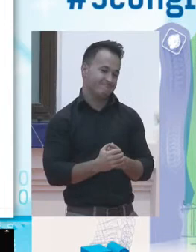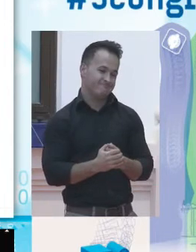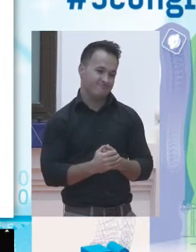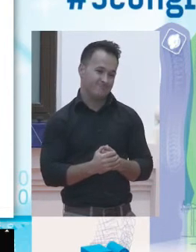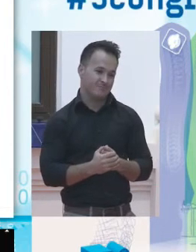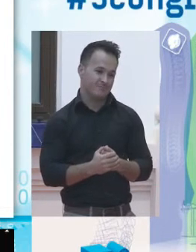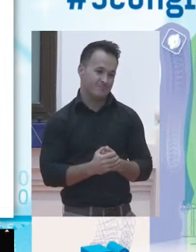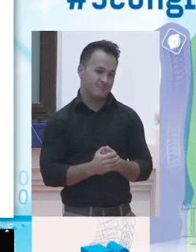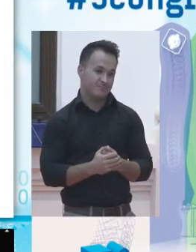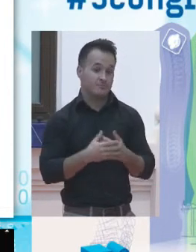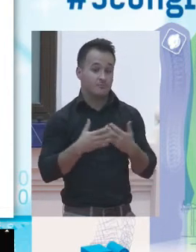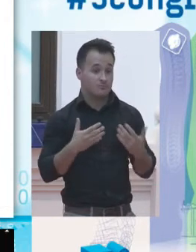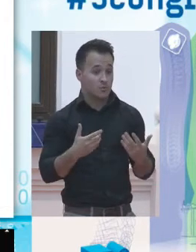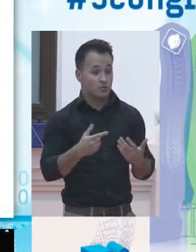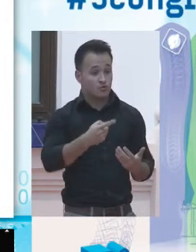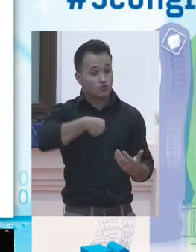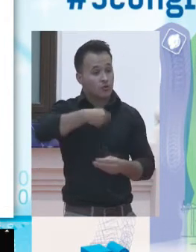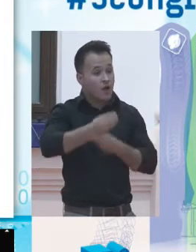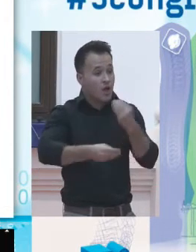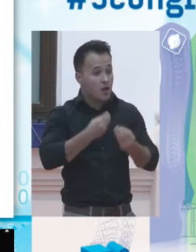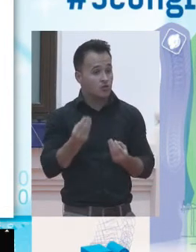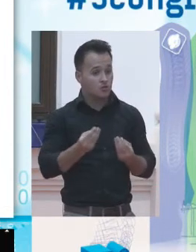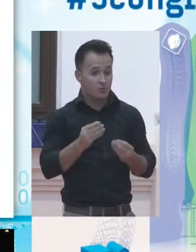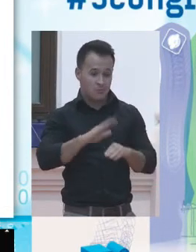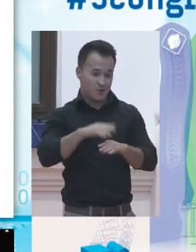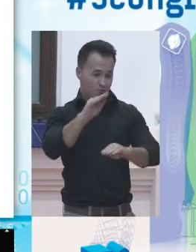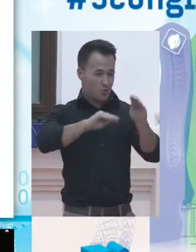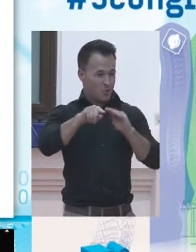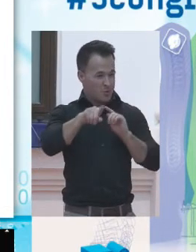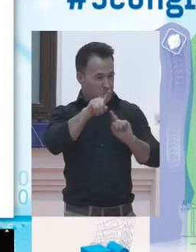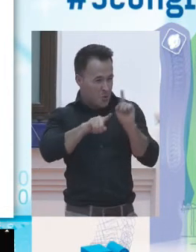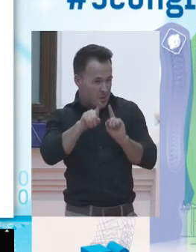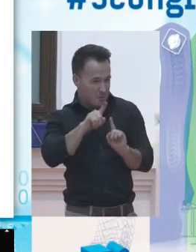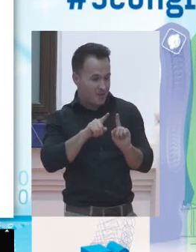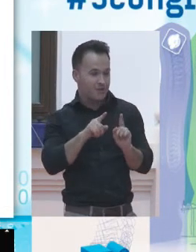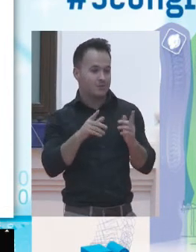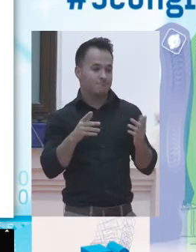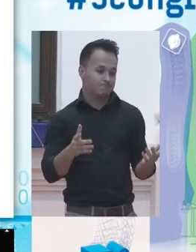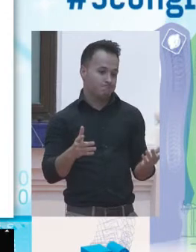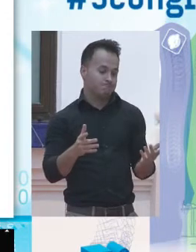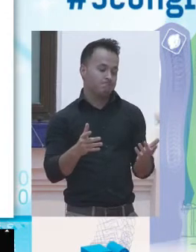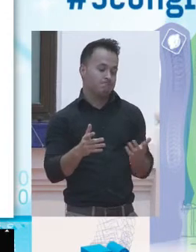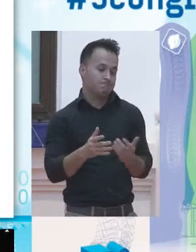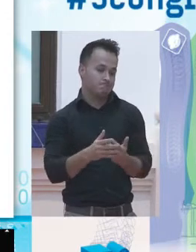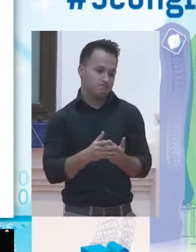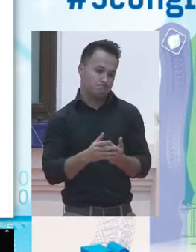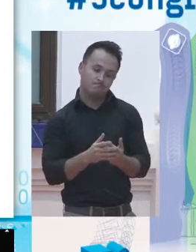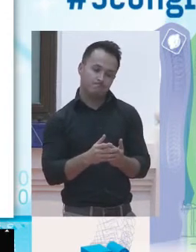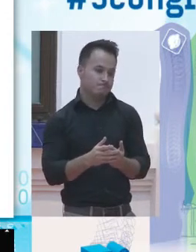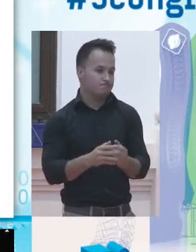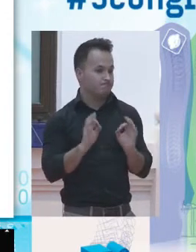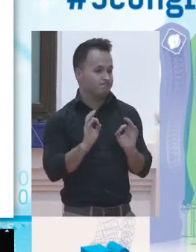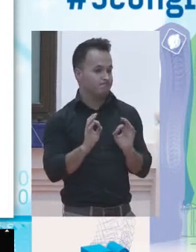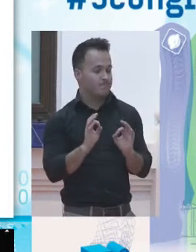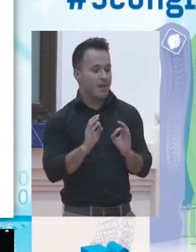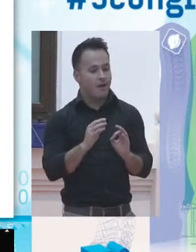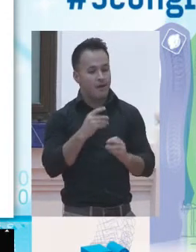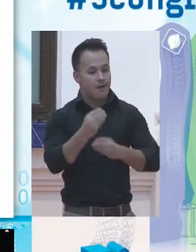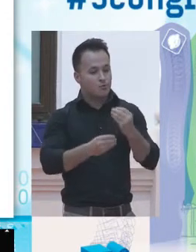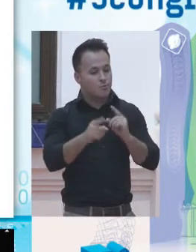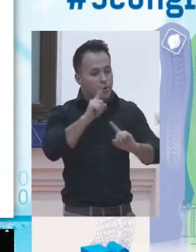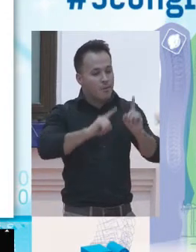¿Qué es lo que hemos hecho nosotros para paliar estos pequeños problemas que se nos plantean? Sobre todo, ver cuáles son